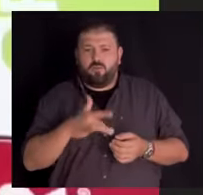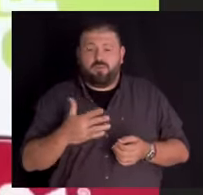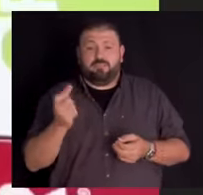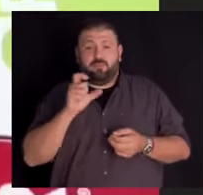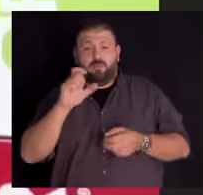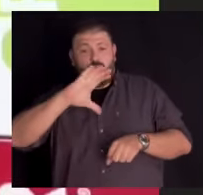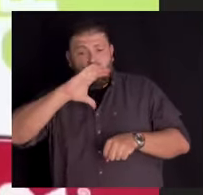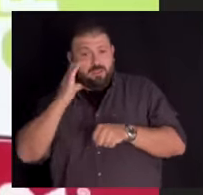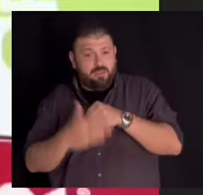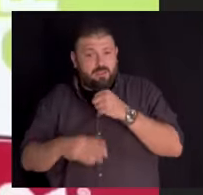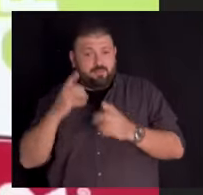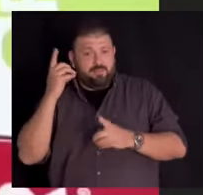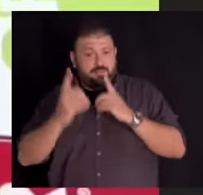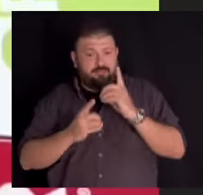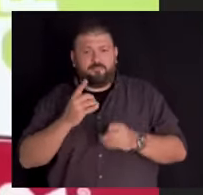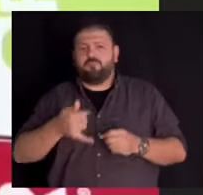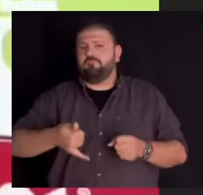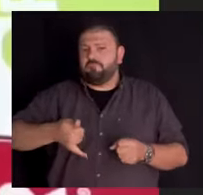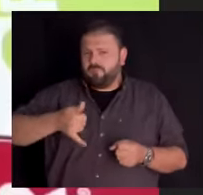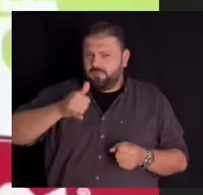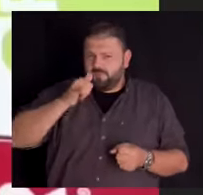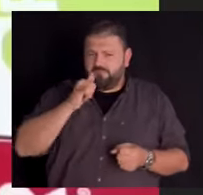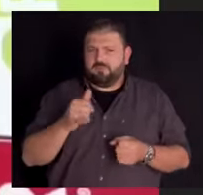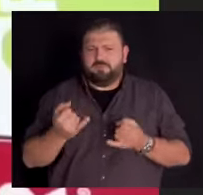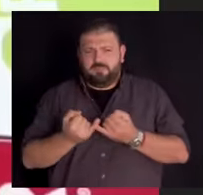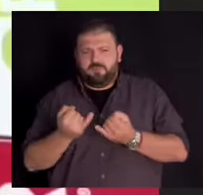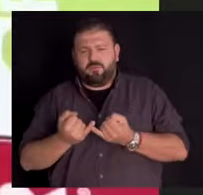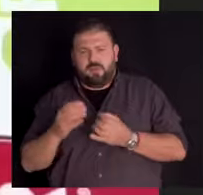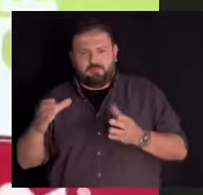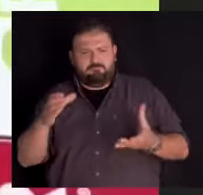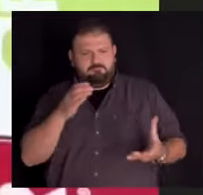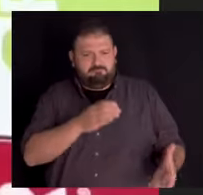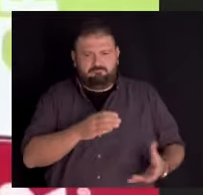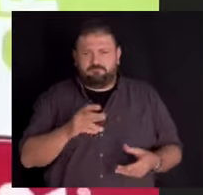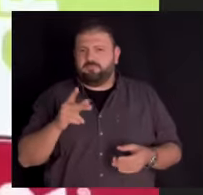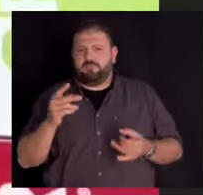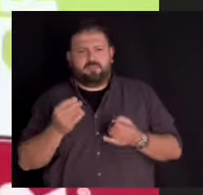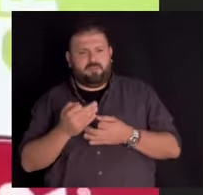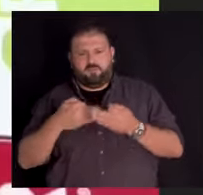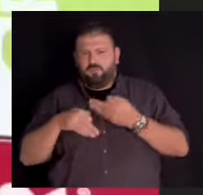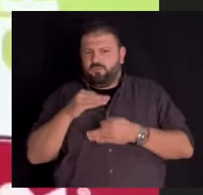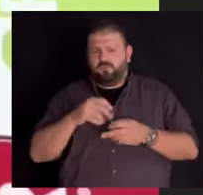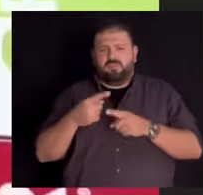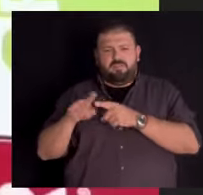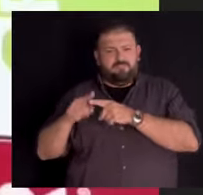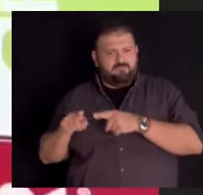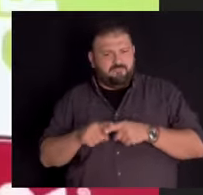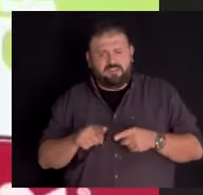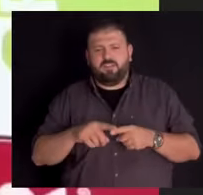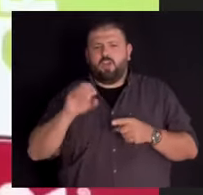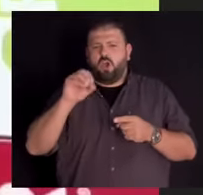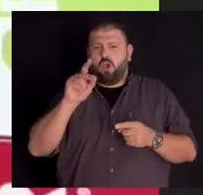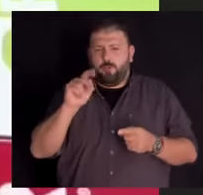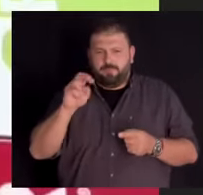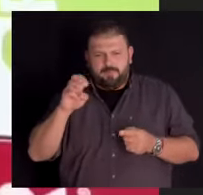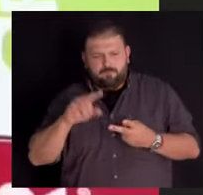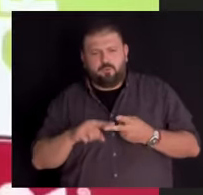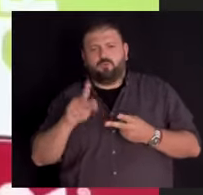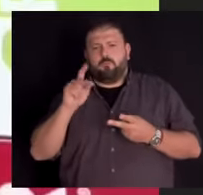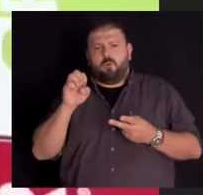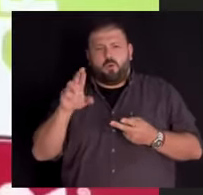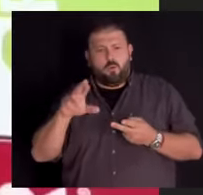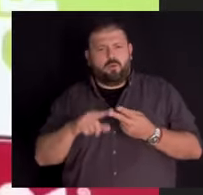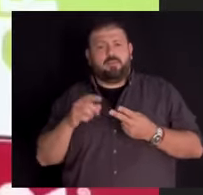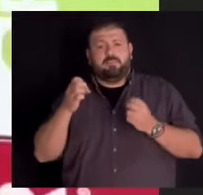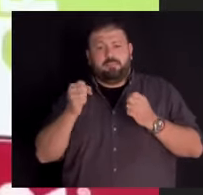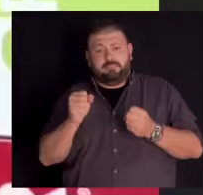deporte, te tomas tu paquete nutricional, esta serie de nutrientes, el Optimus, el Power Maker, el estar bien, y